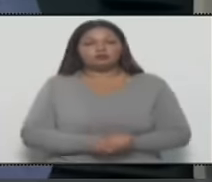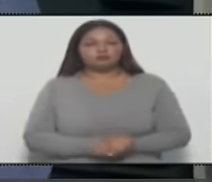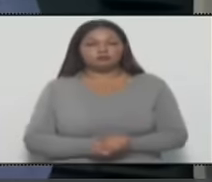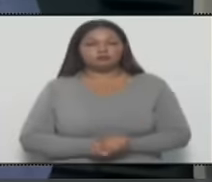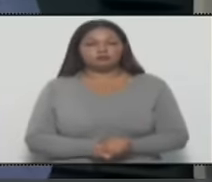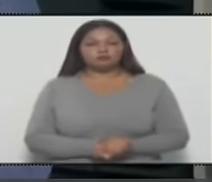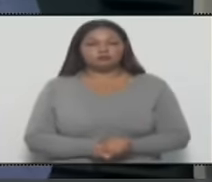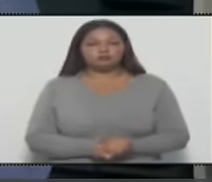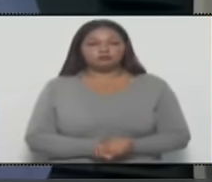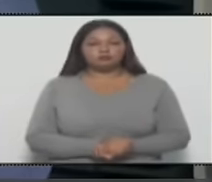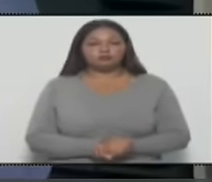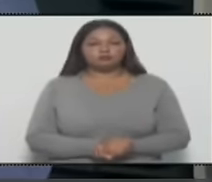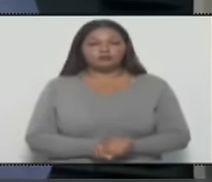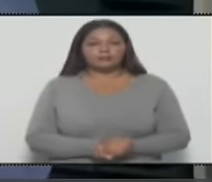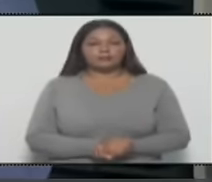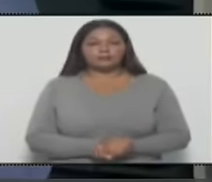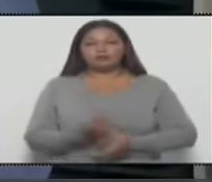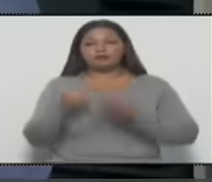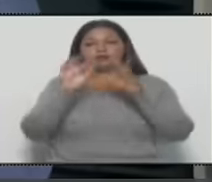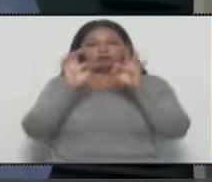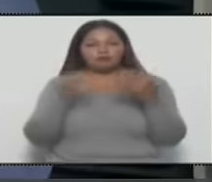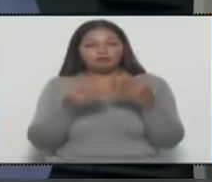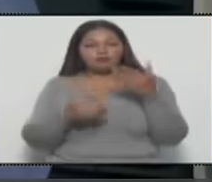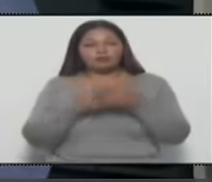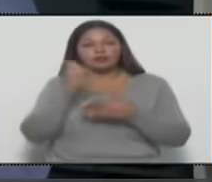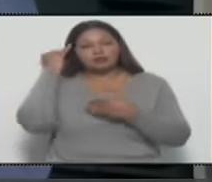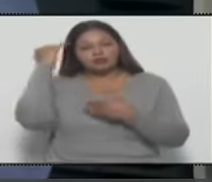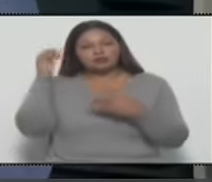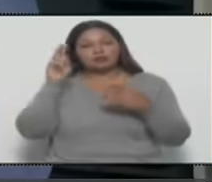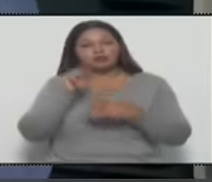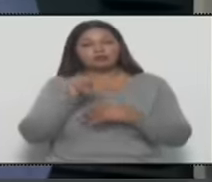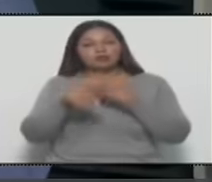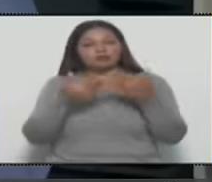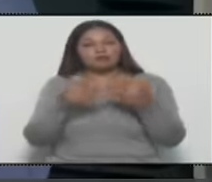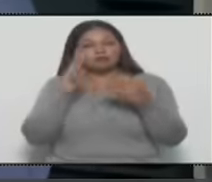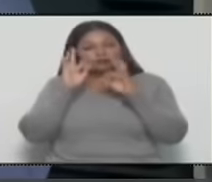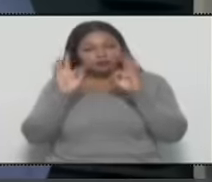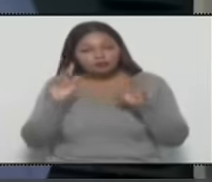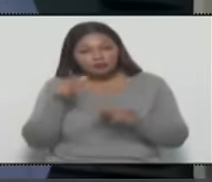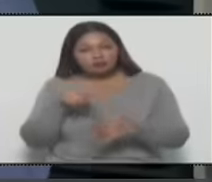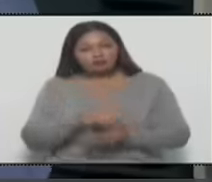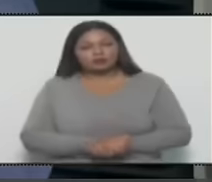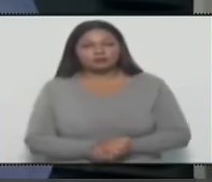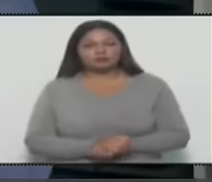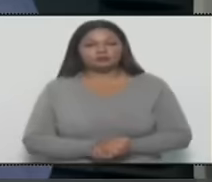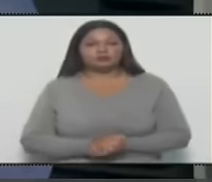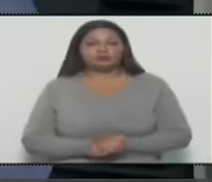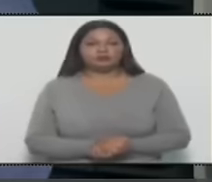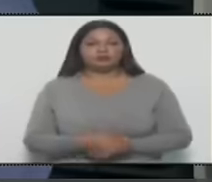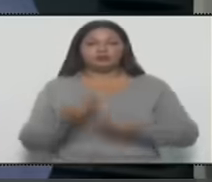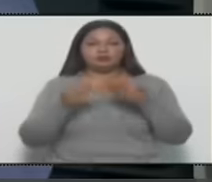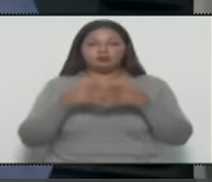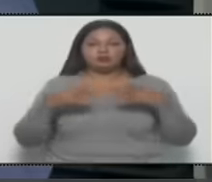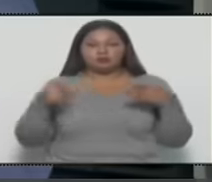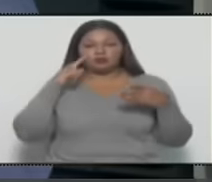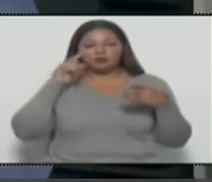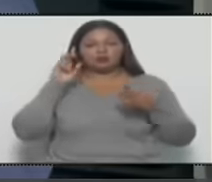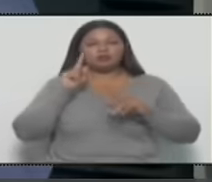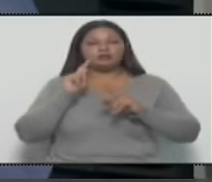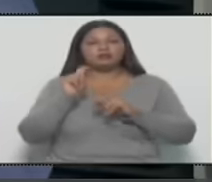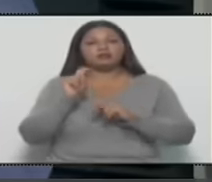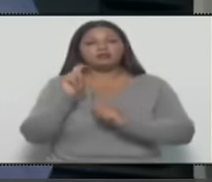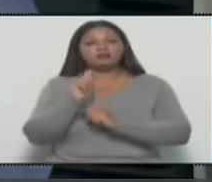tributan otros organismos de inteligencia como la CIA, como el FBI, o como grandes corporaciones de las telecomunicaciones,